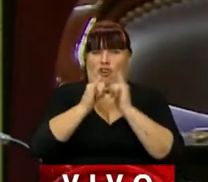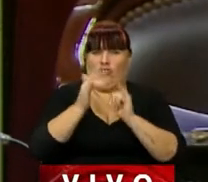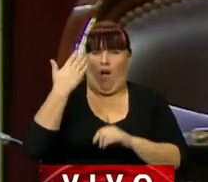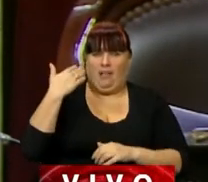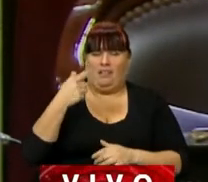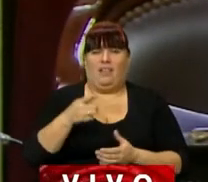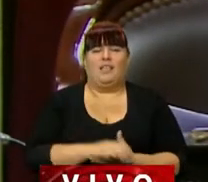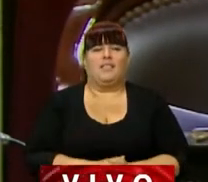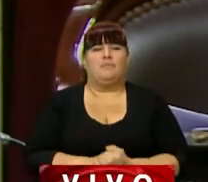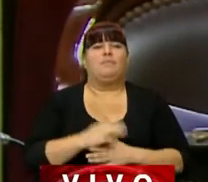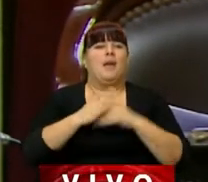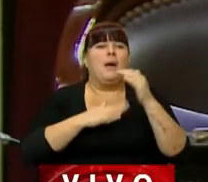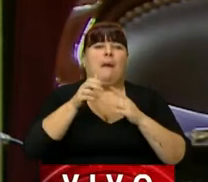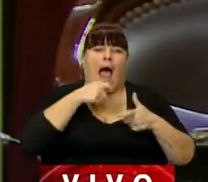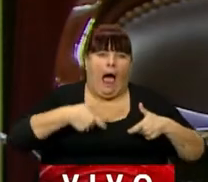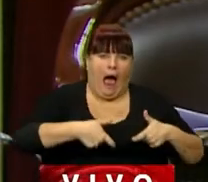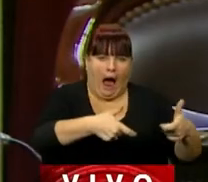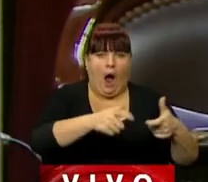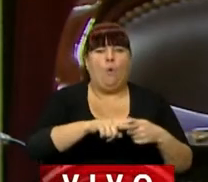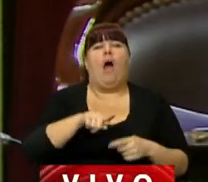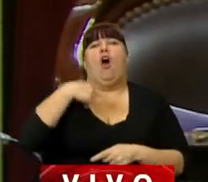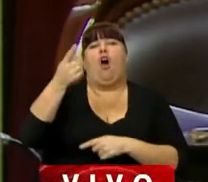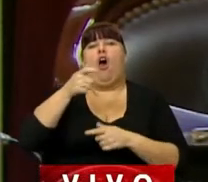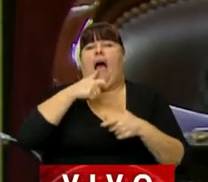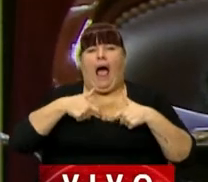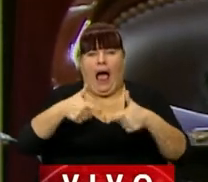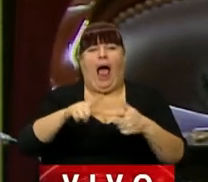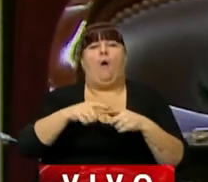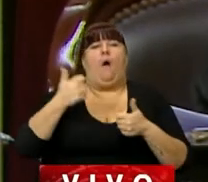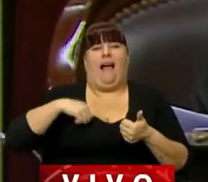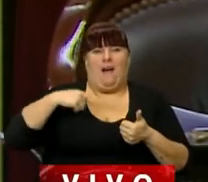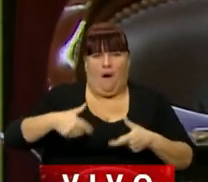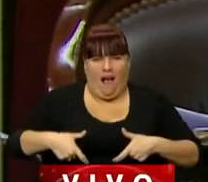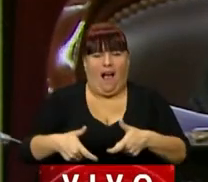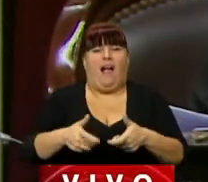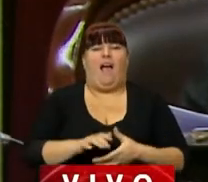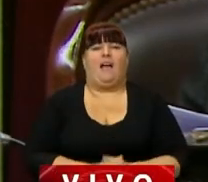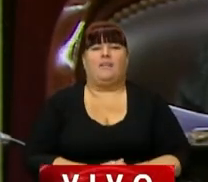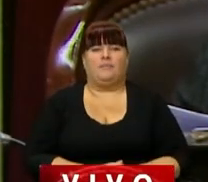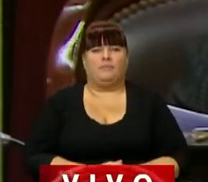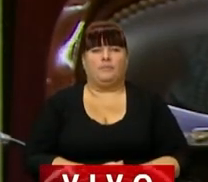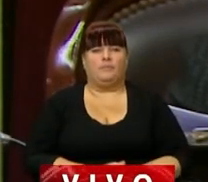decíamos, obras para el agua, obras de agua, obras de cloaca.